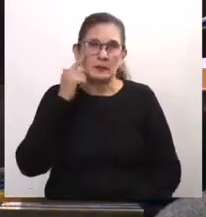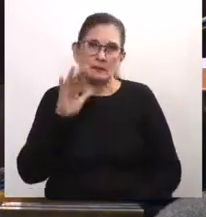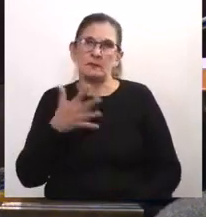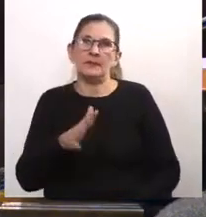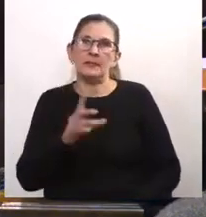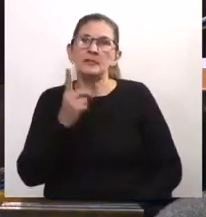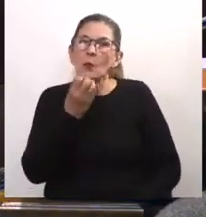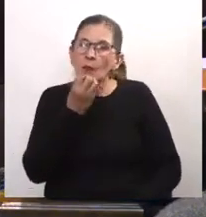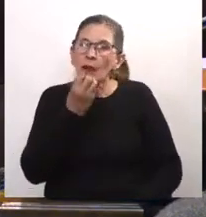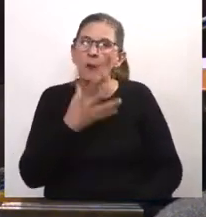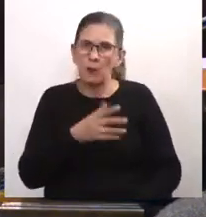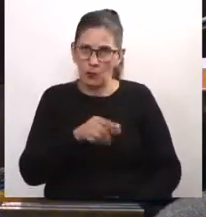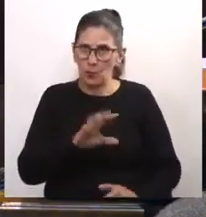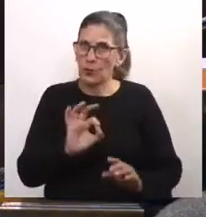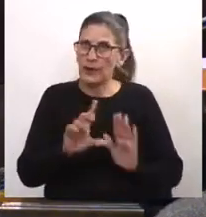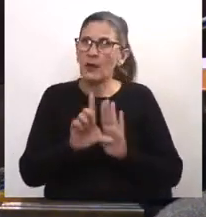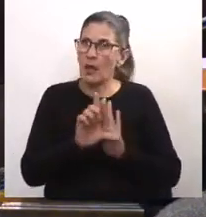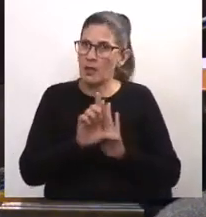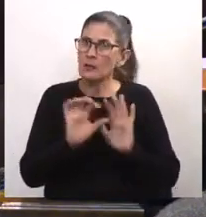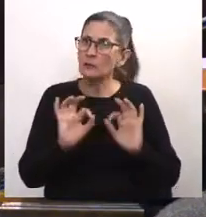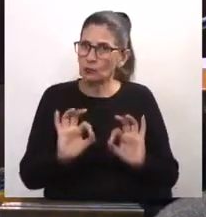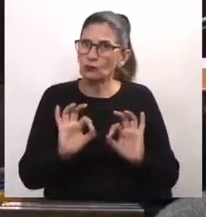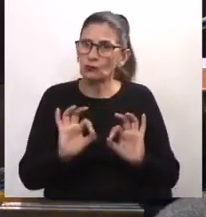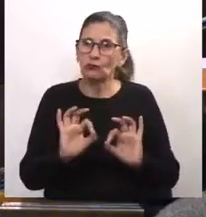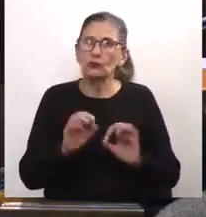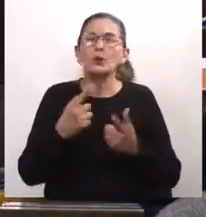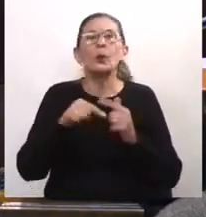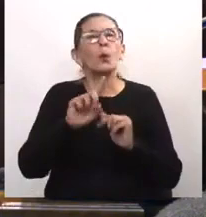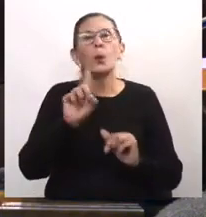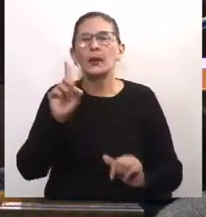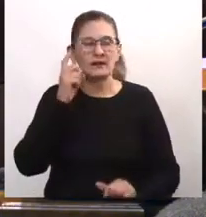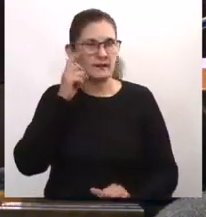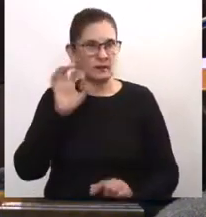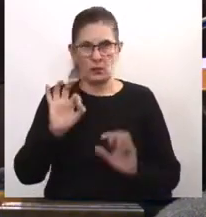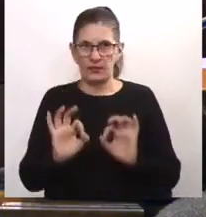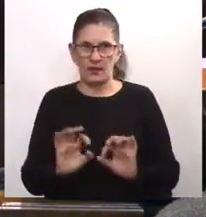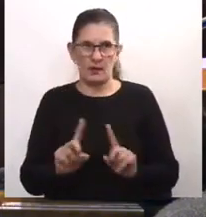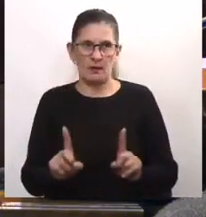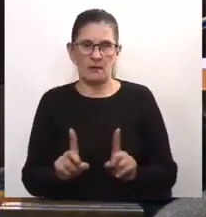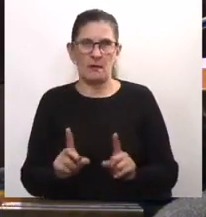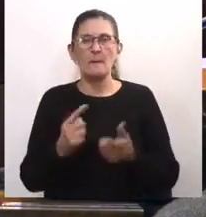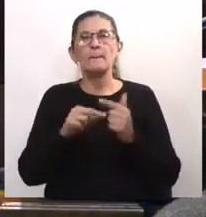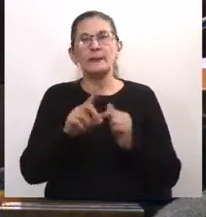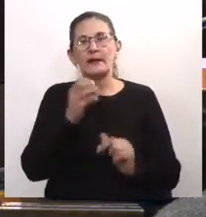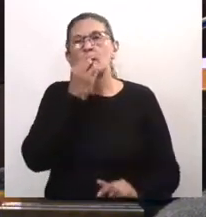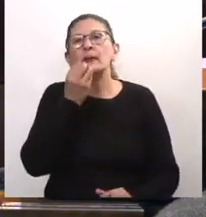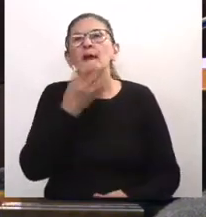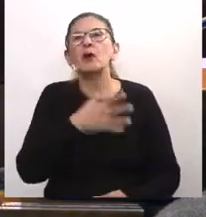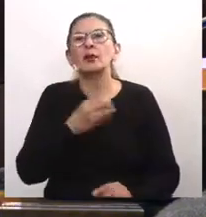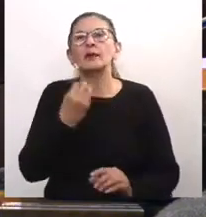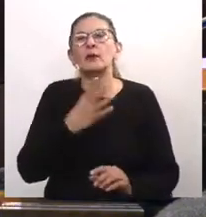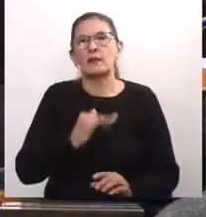una muy buena ley, que no es lo ideal, pero es mejor de lo que